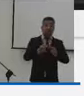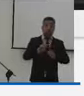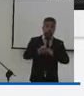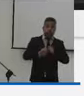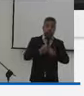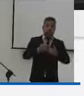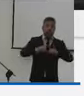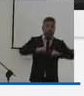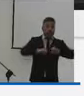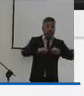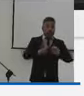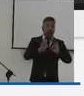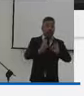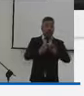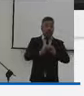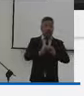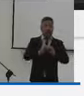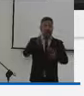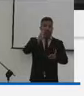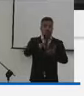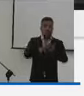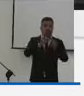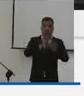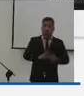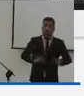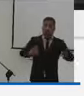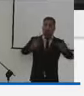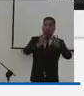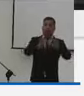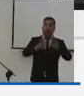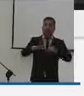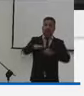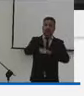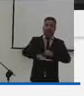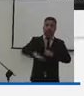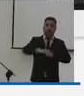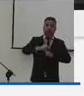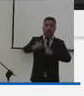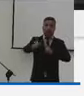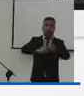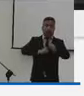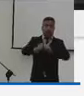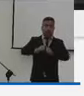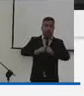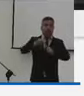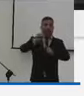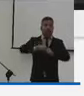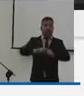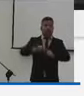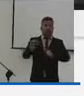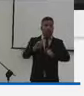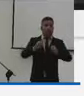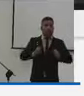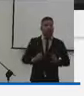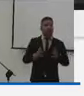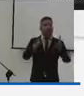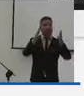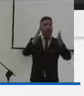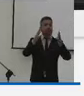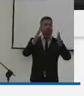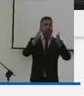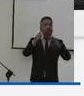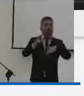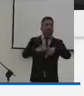a ser trascendental. Y me parece muy importante y el sector deportes debe festejar la